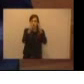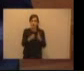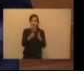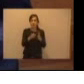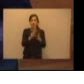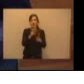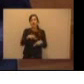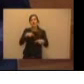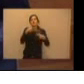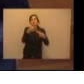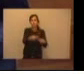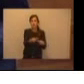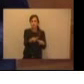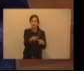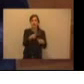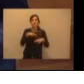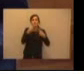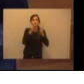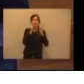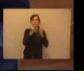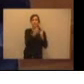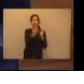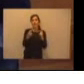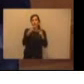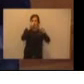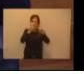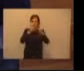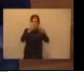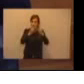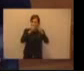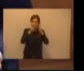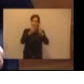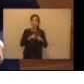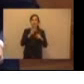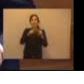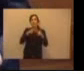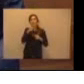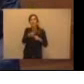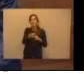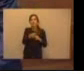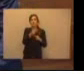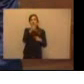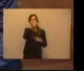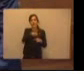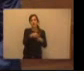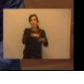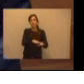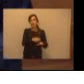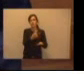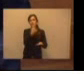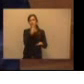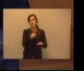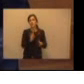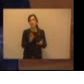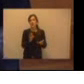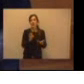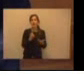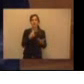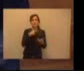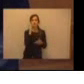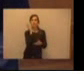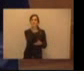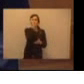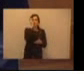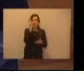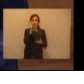da en cada caso y no me venga aquí condenando por anticipación y metiendo a todo el